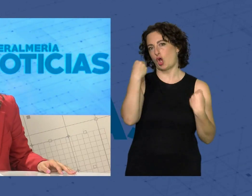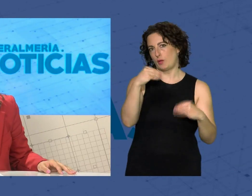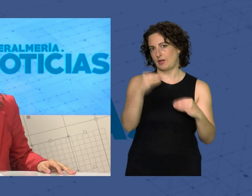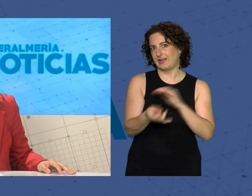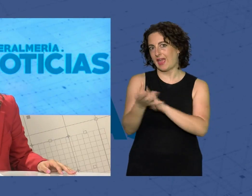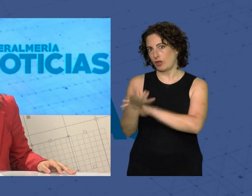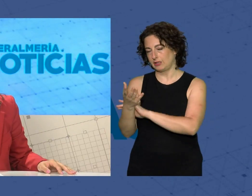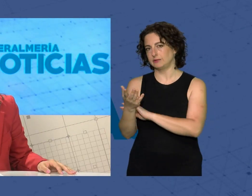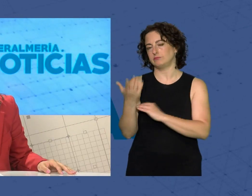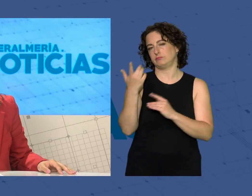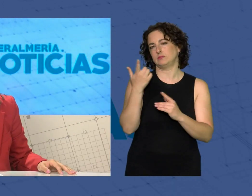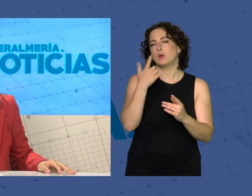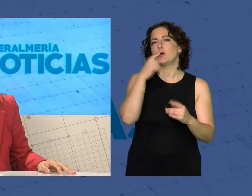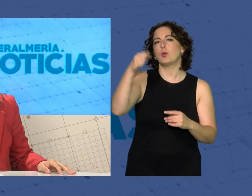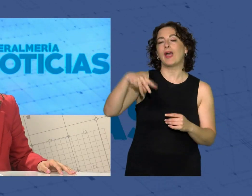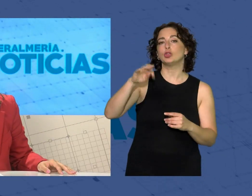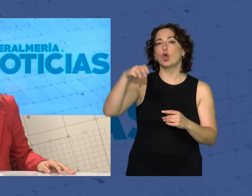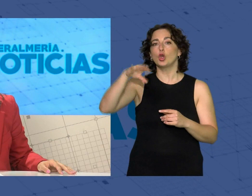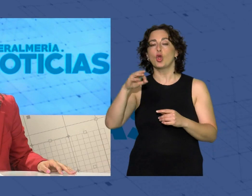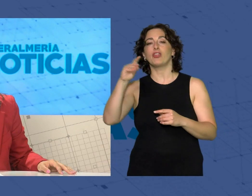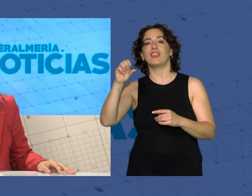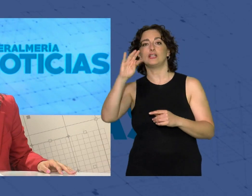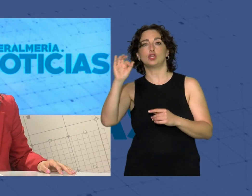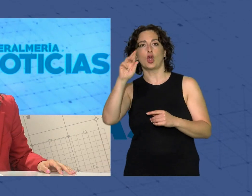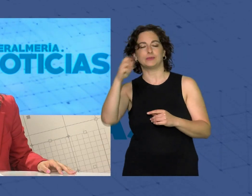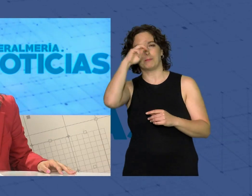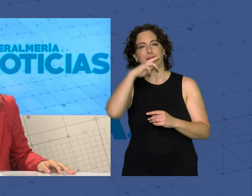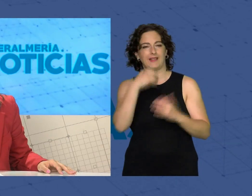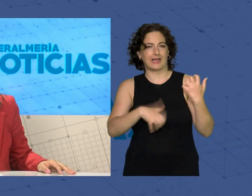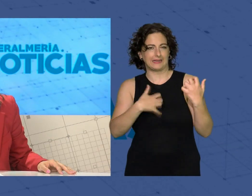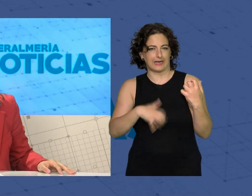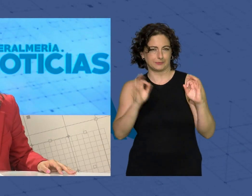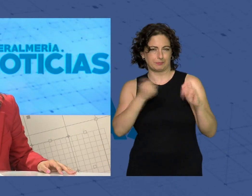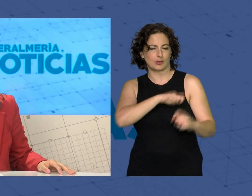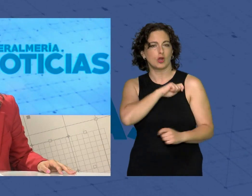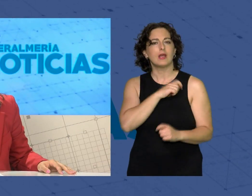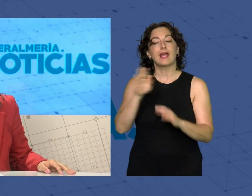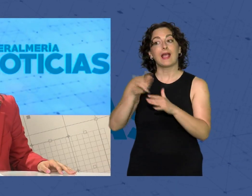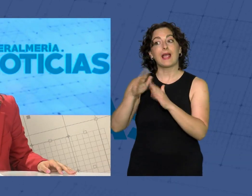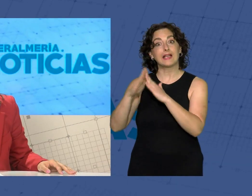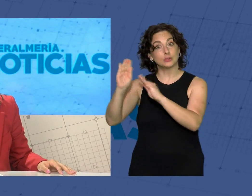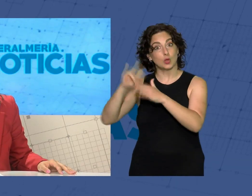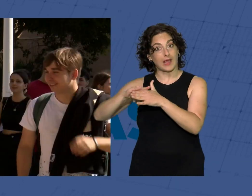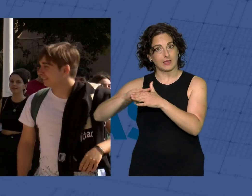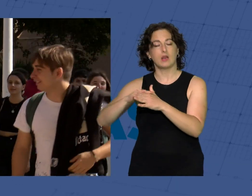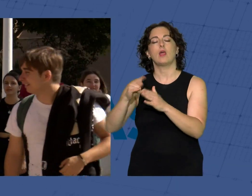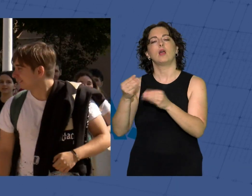Artistas como el luthier Antonio de Torres, el padre de la guitarra española, cuya casa en La Cañada se ha remusializado.